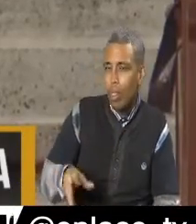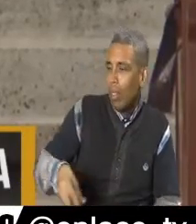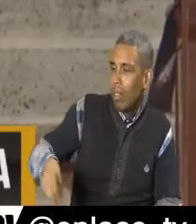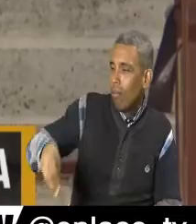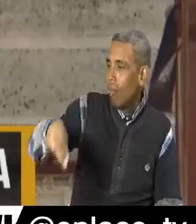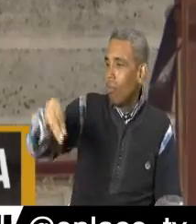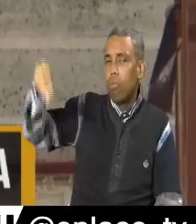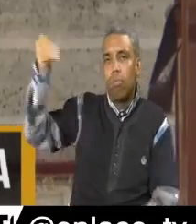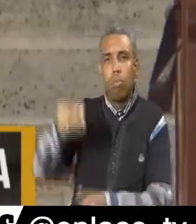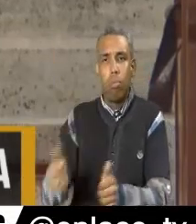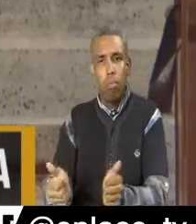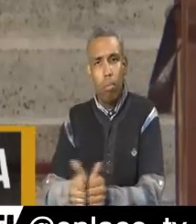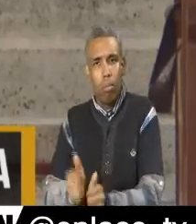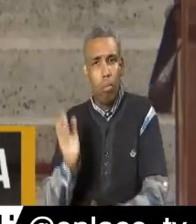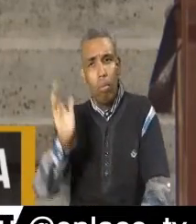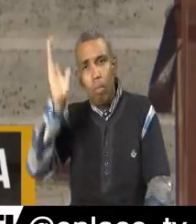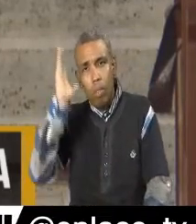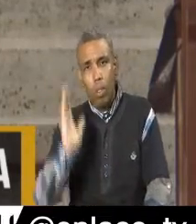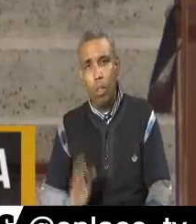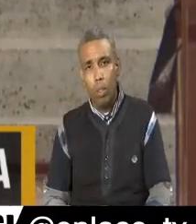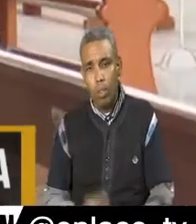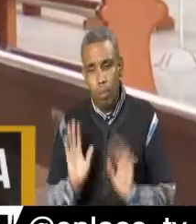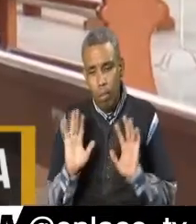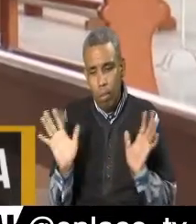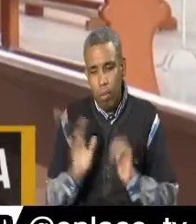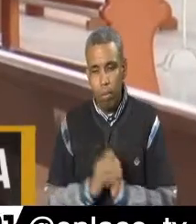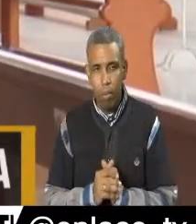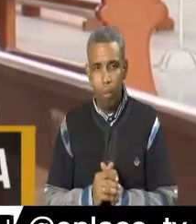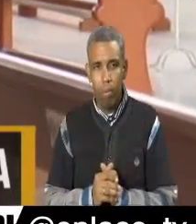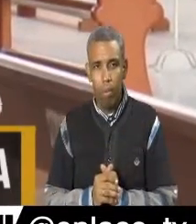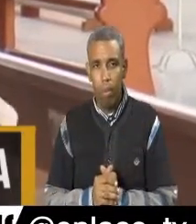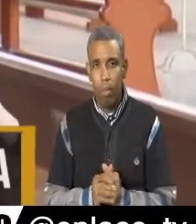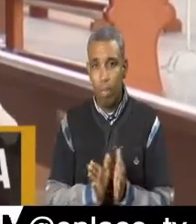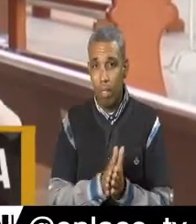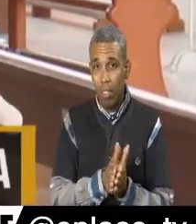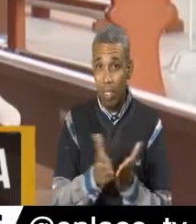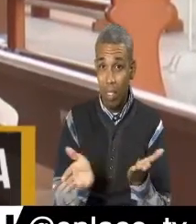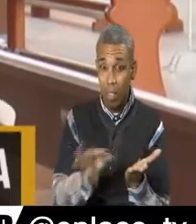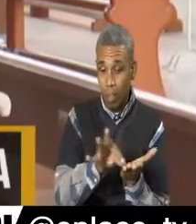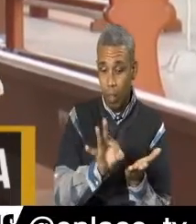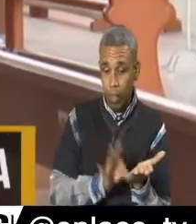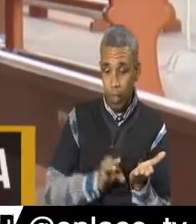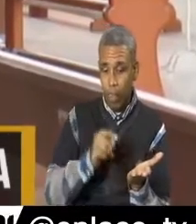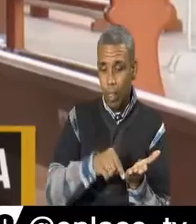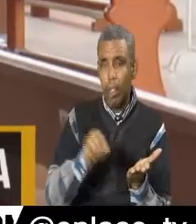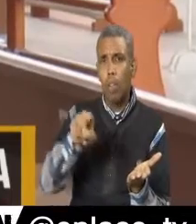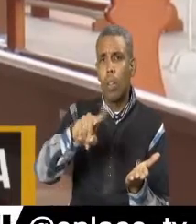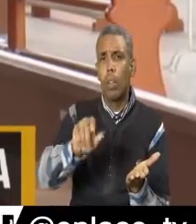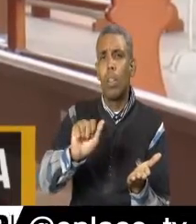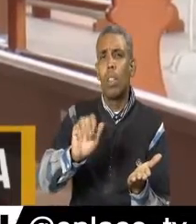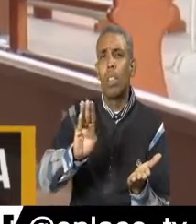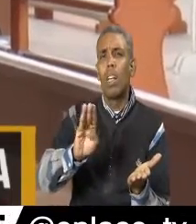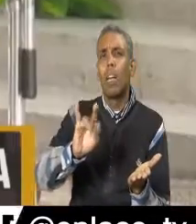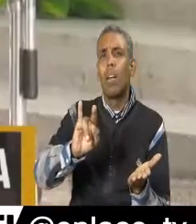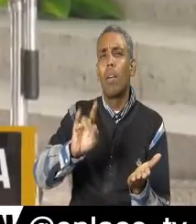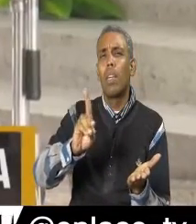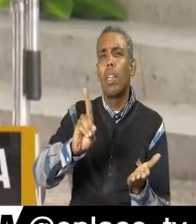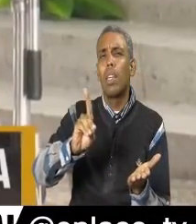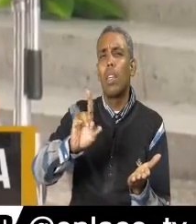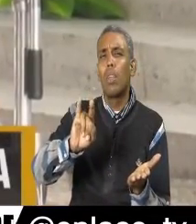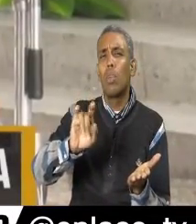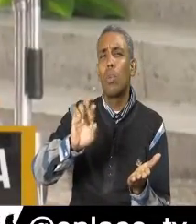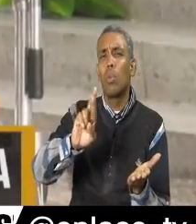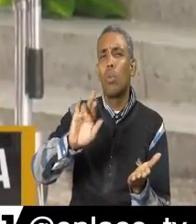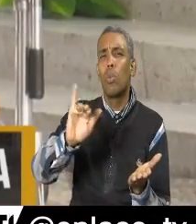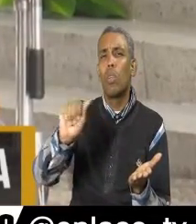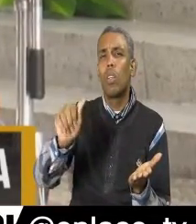más. En el libro de la sabiduría se pregunta el autor, ¿por qué muere gente joven? ¿Qué